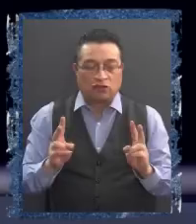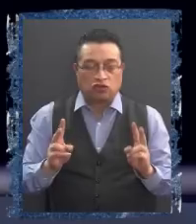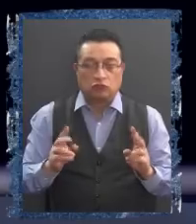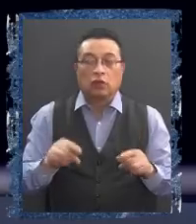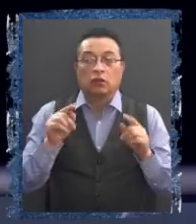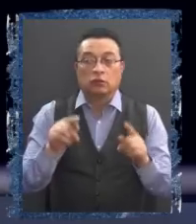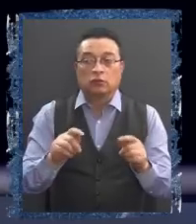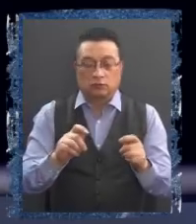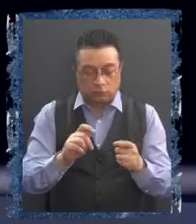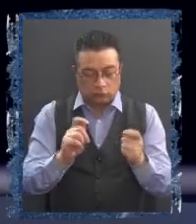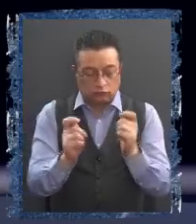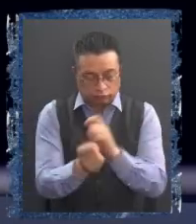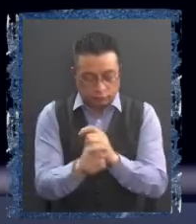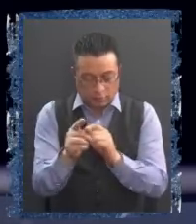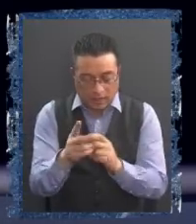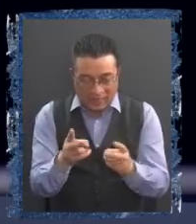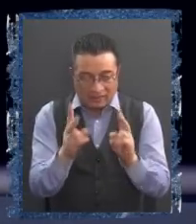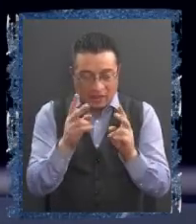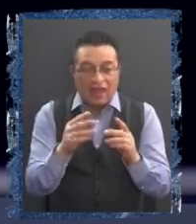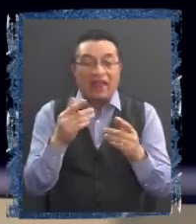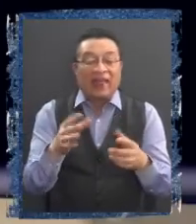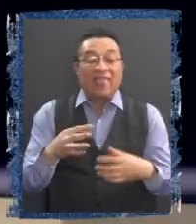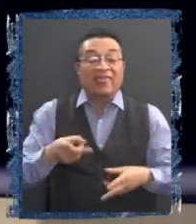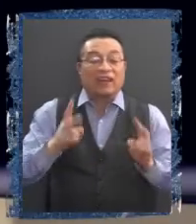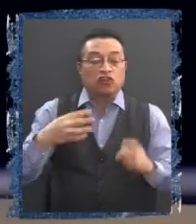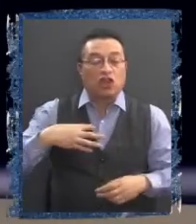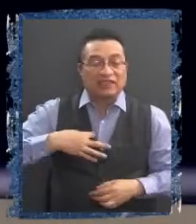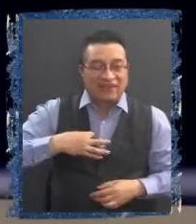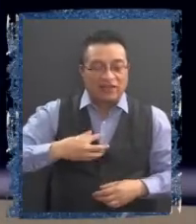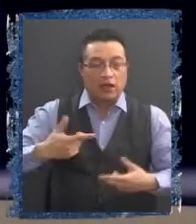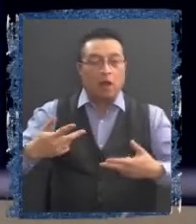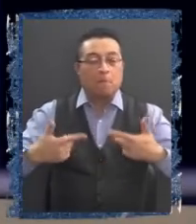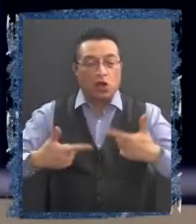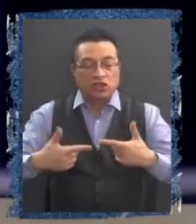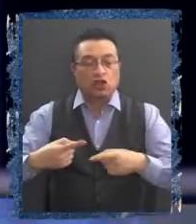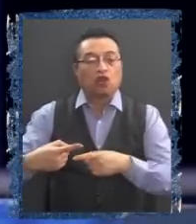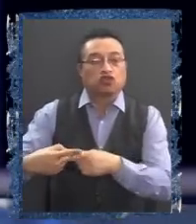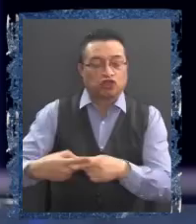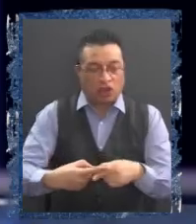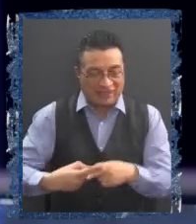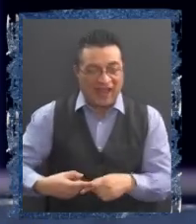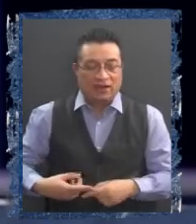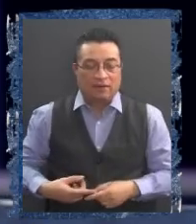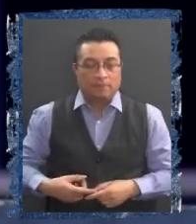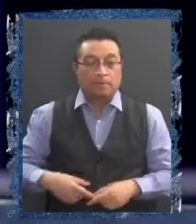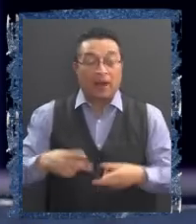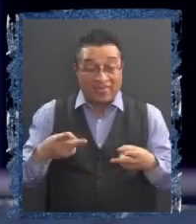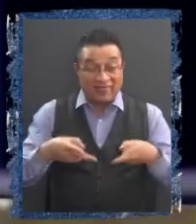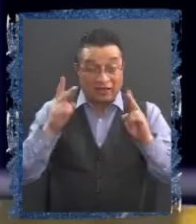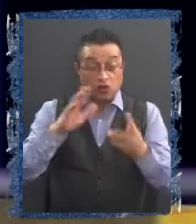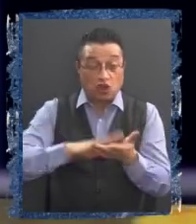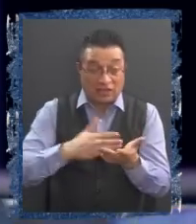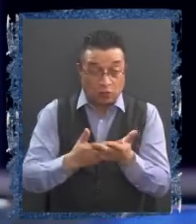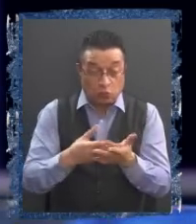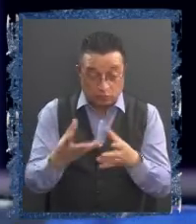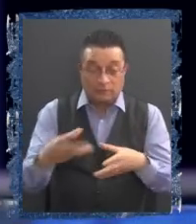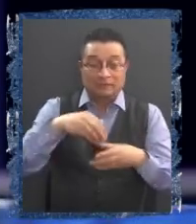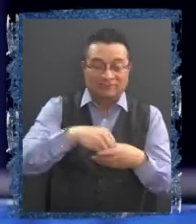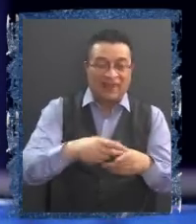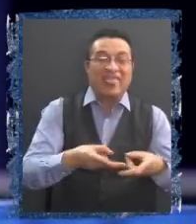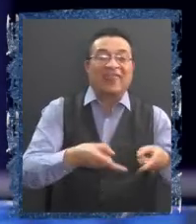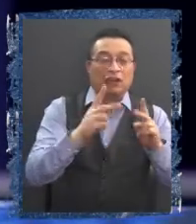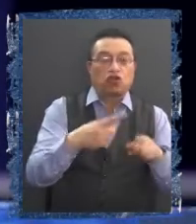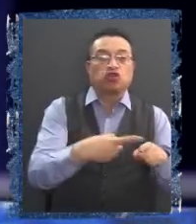al aseguramiento de derechos civiles, derechos políticos y derechos sociales. Y el derecho a la salud es un derecho social.